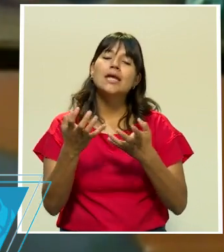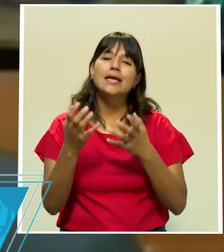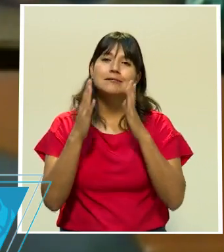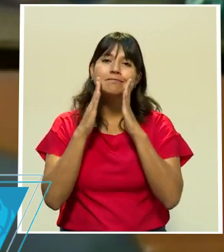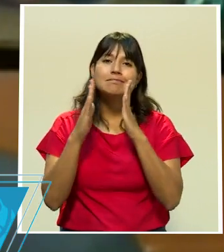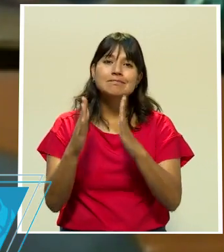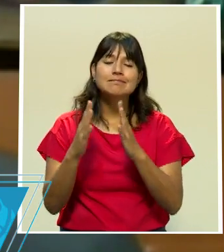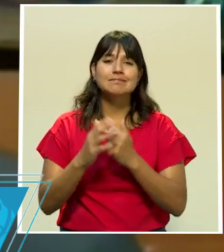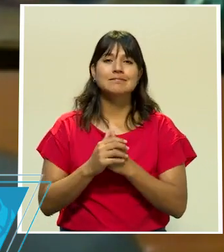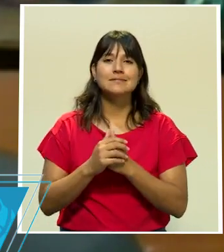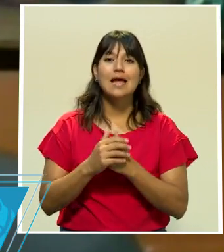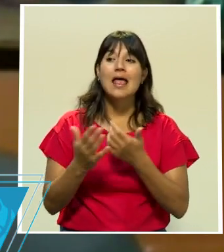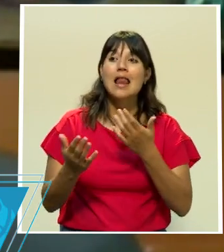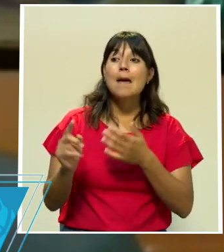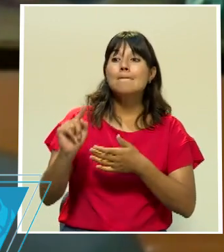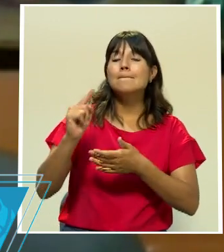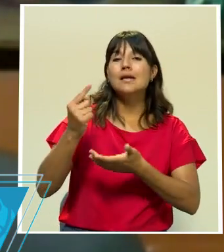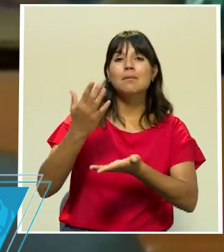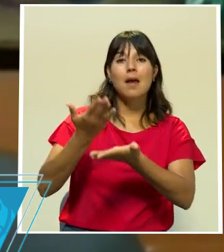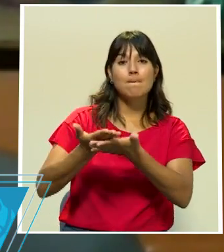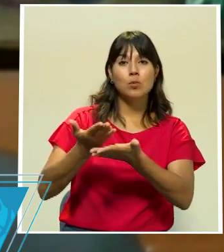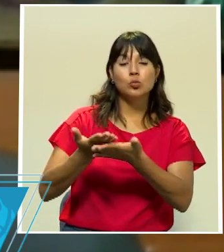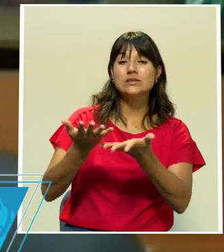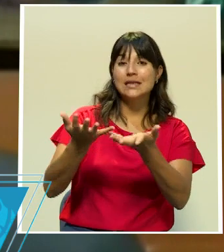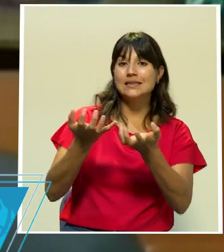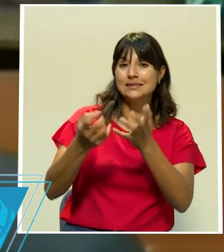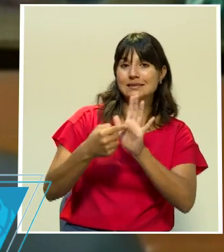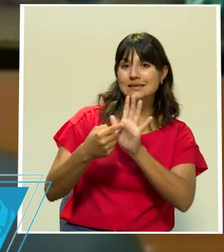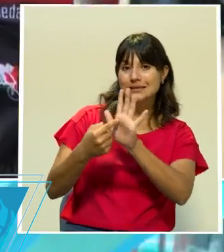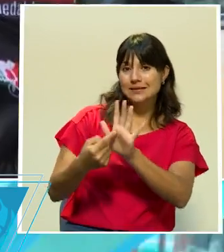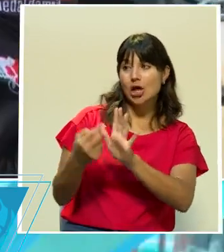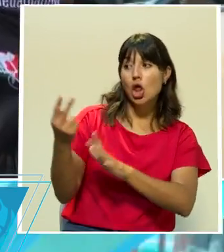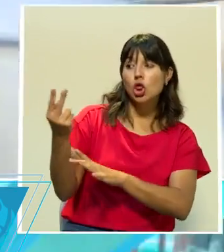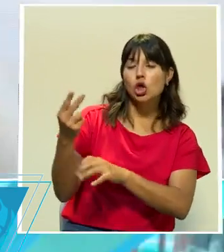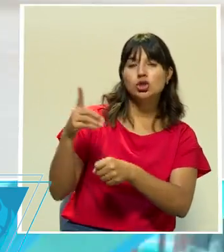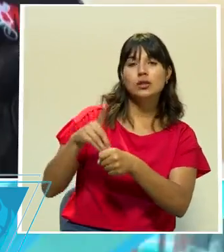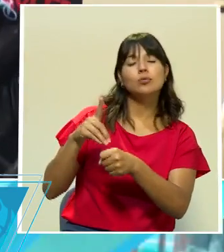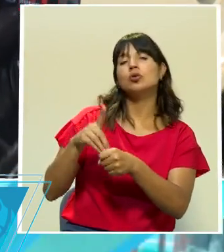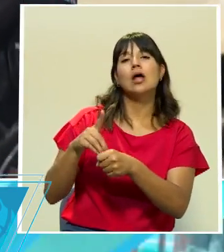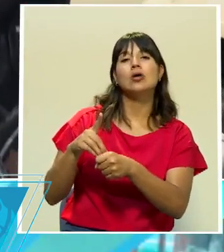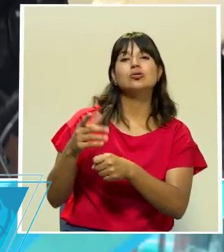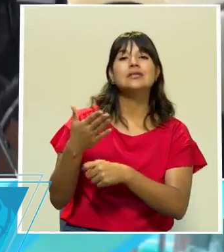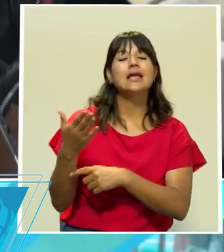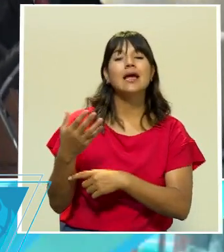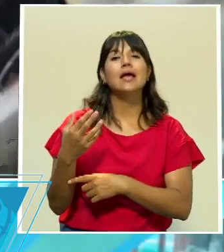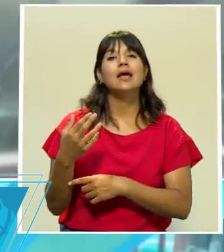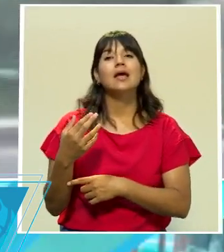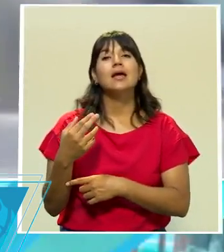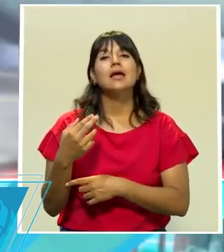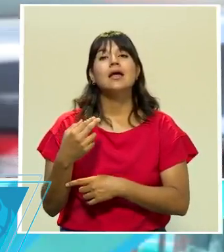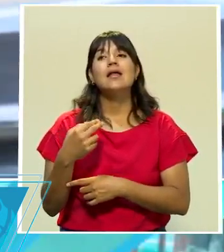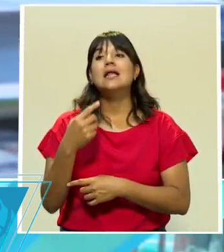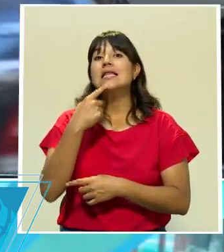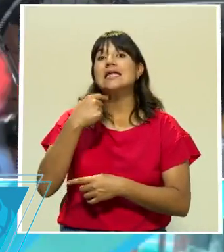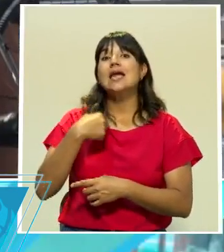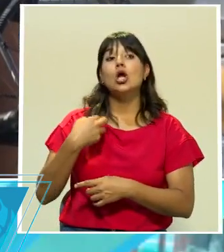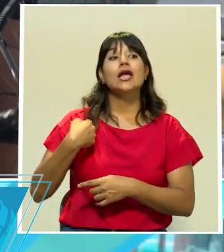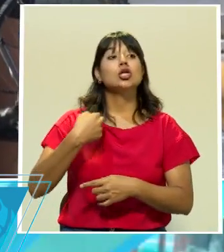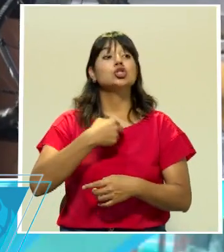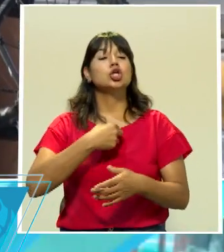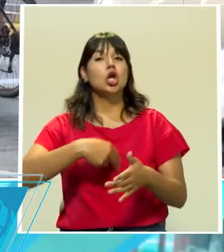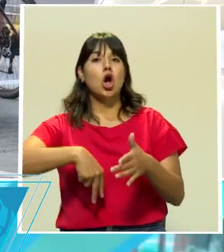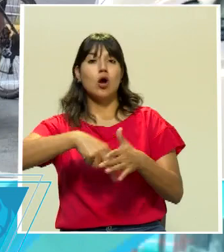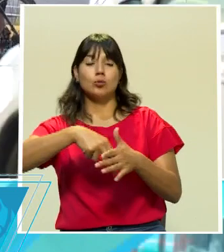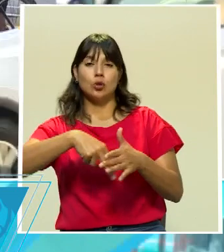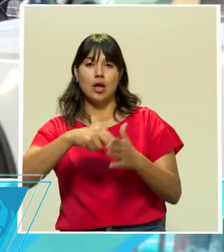quisieron posicionar los diputados de oposición es que nosotros estábamos obstaculizando el proyecto,